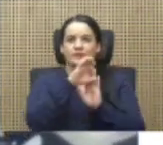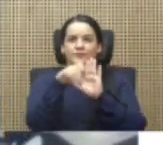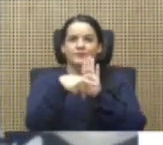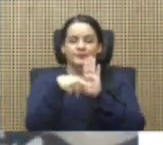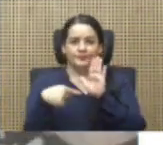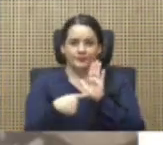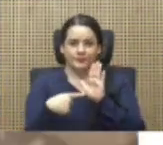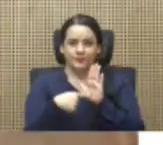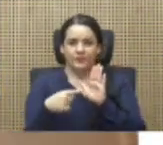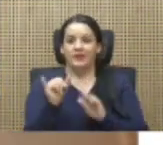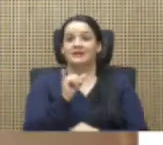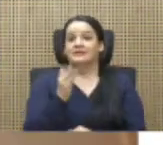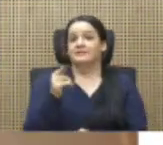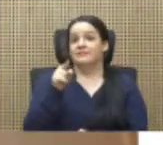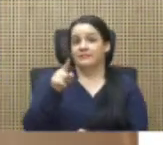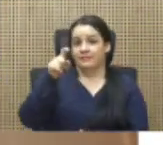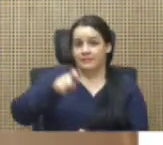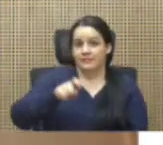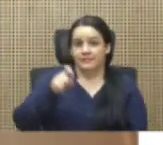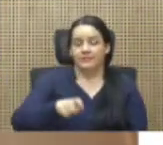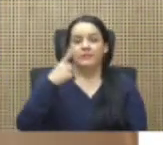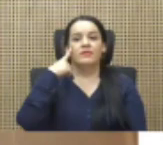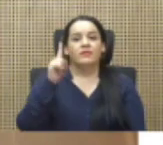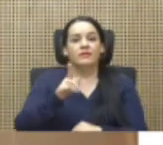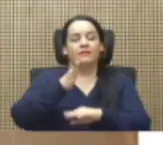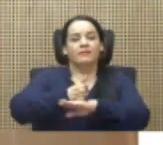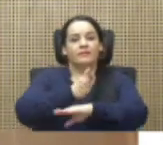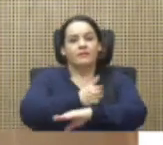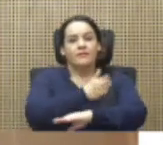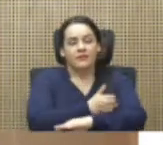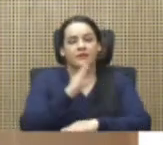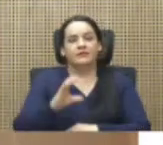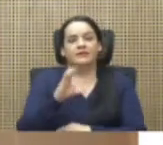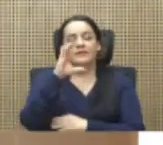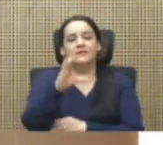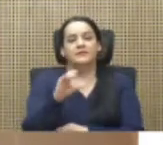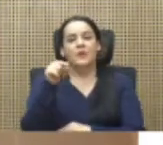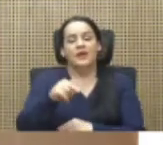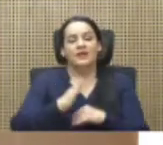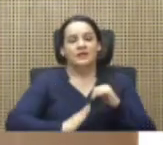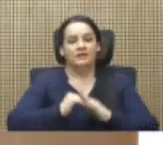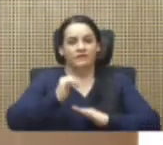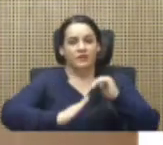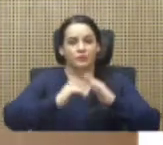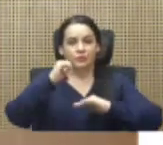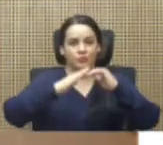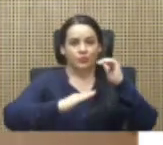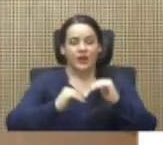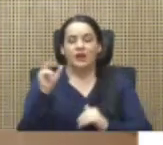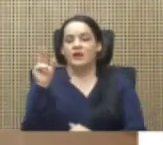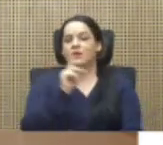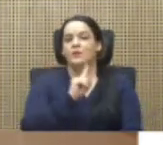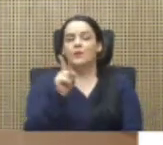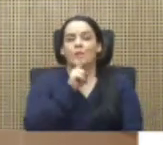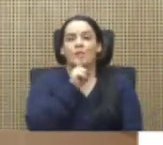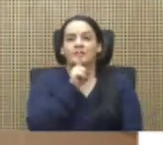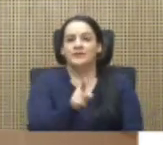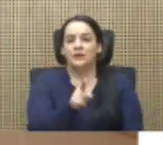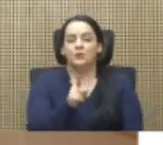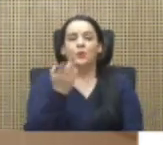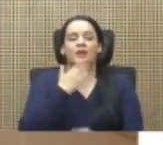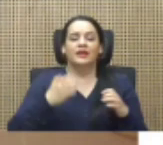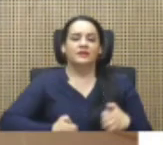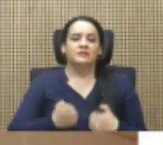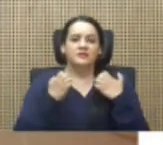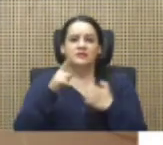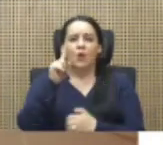Política y que sería necesario para mejorar la inversión en infraestructura. No es cierto que exista